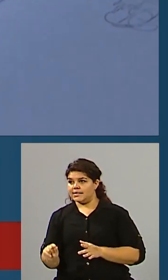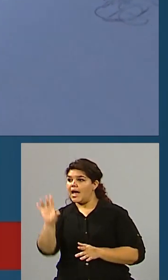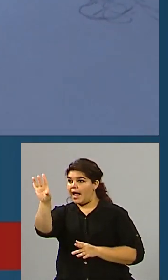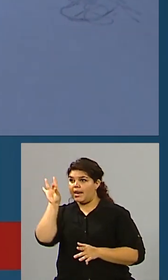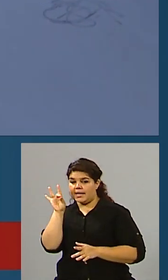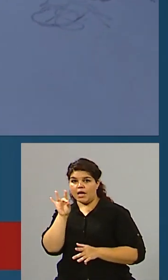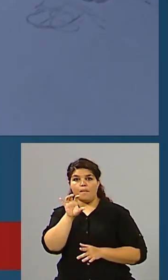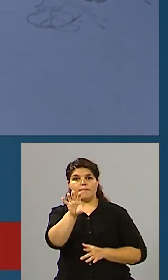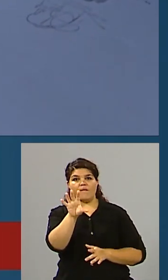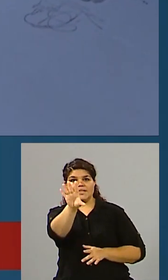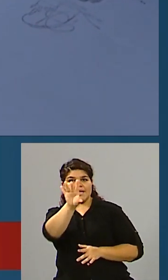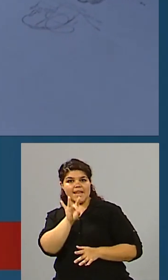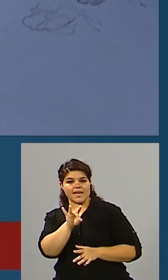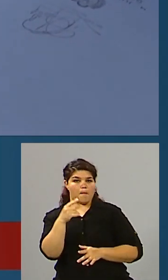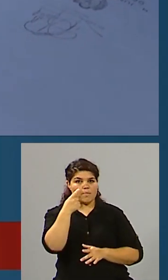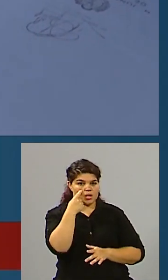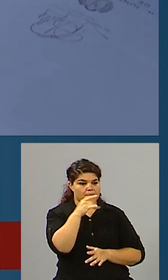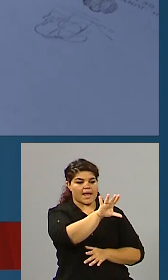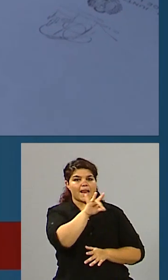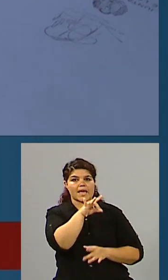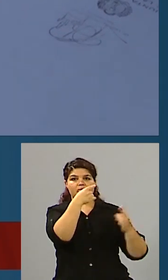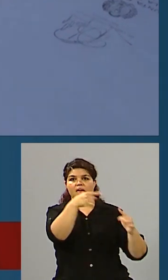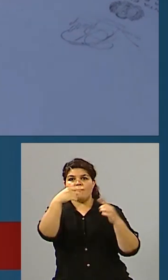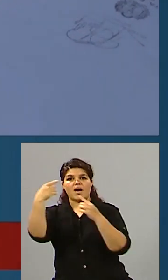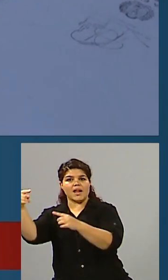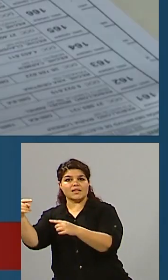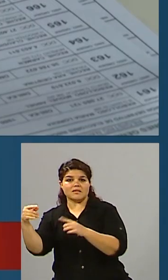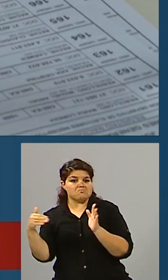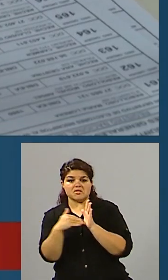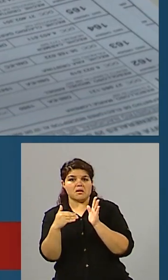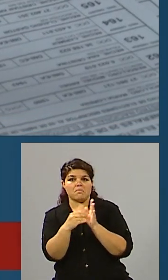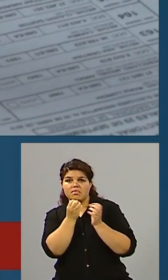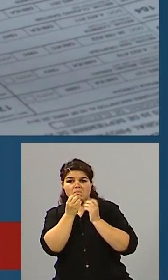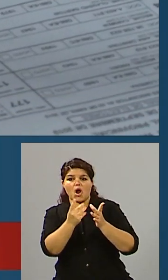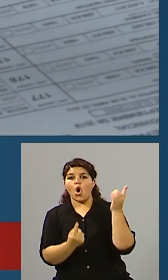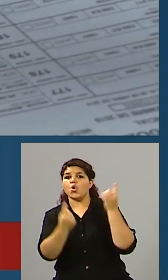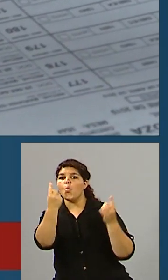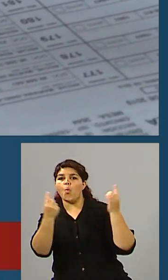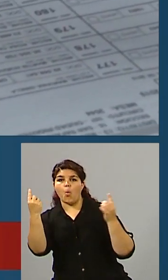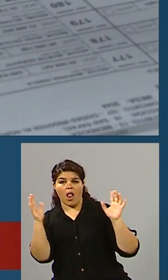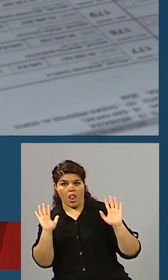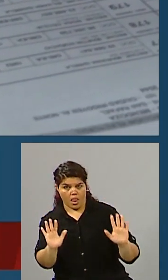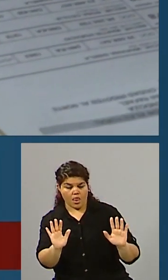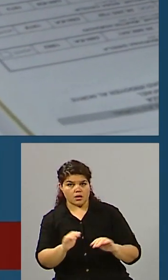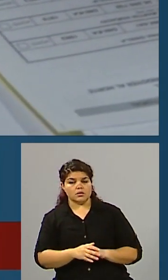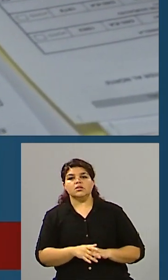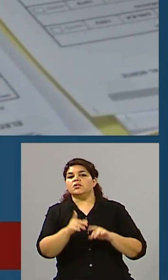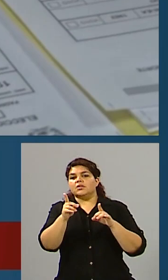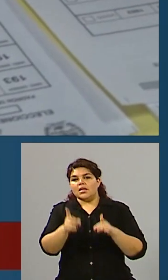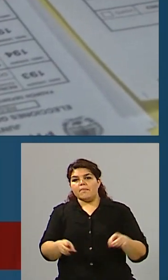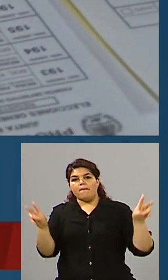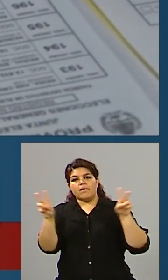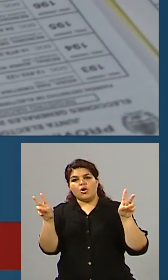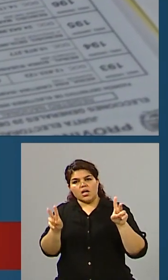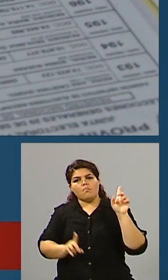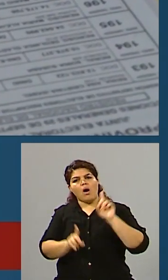o para su municipio, ¿no? Porque digo, también hubiera perjudicado al peronismo, ¿no? En una elección